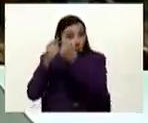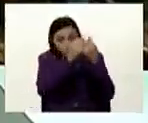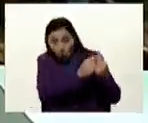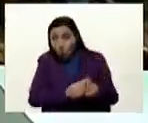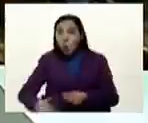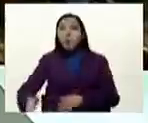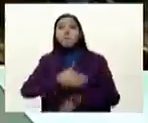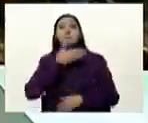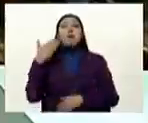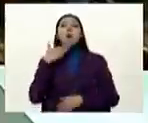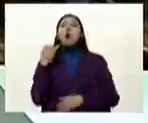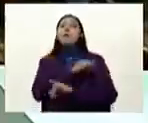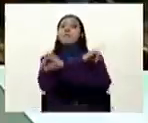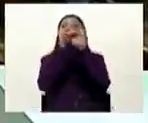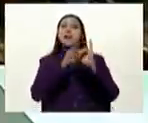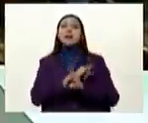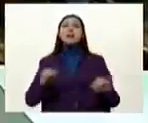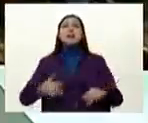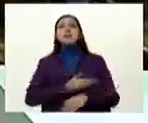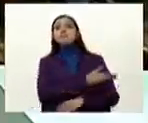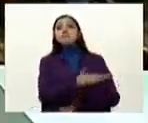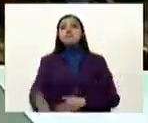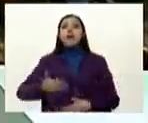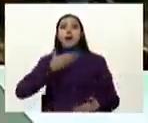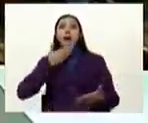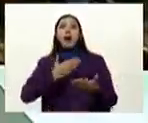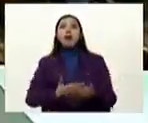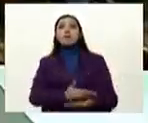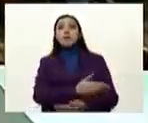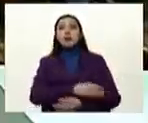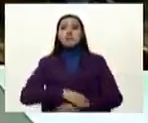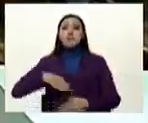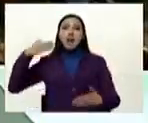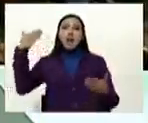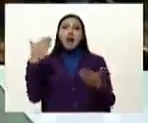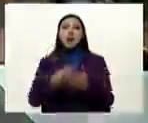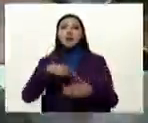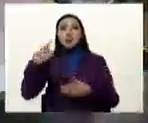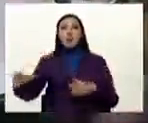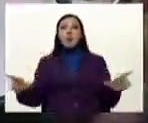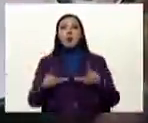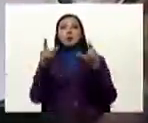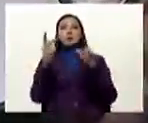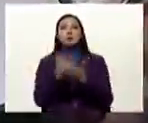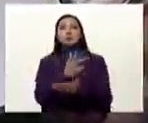optimismo y felicidad. Gracias. Buenas noches, pues. Hasta la próxima. Gracias.